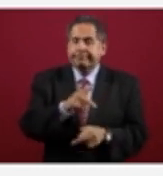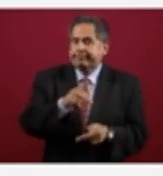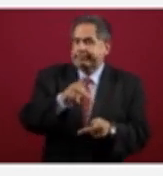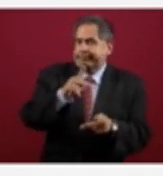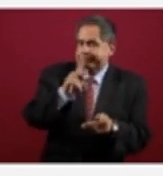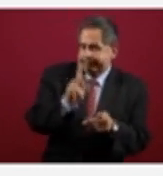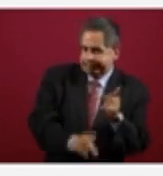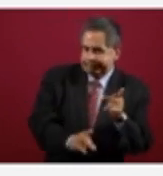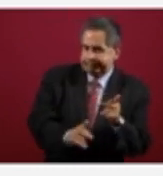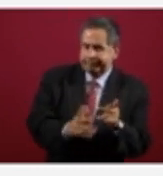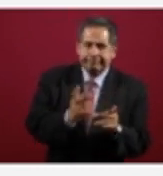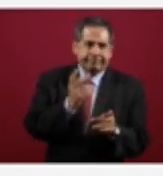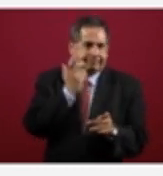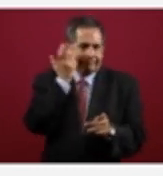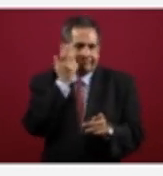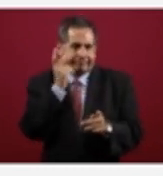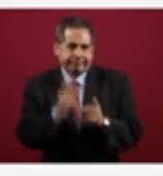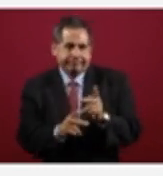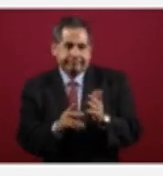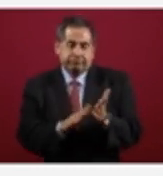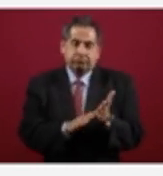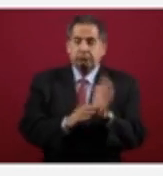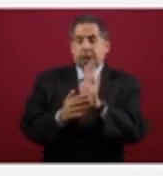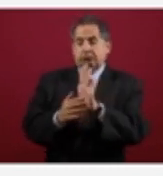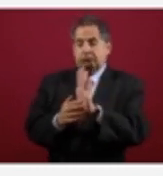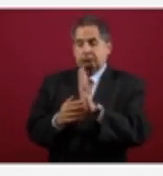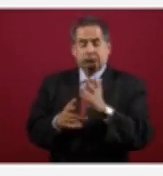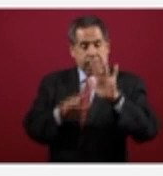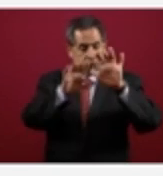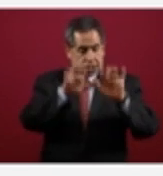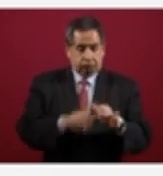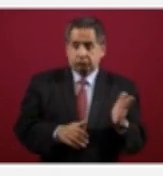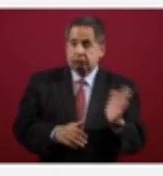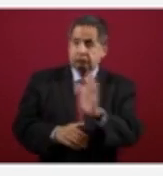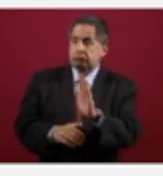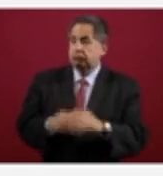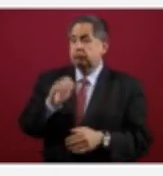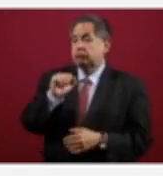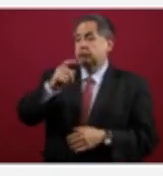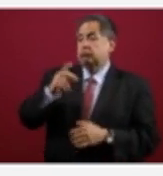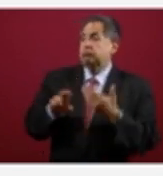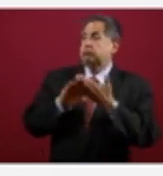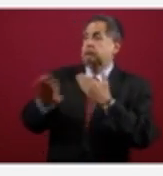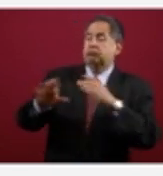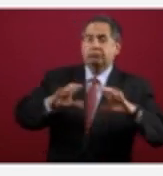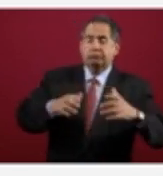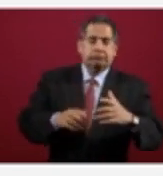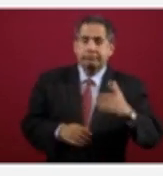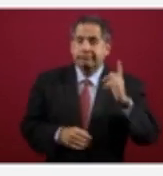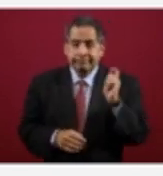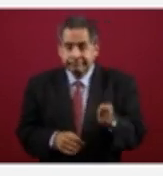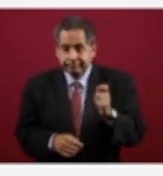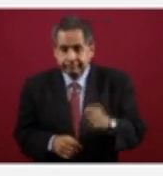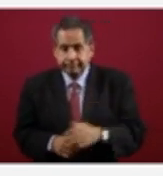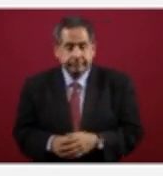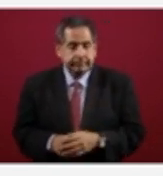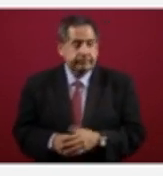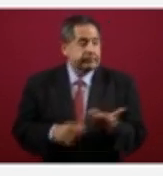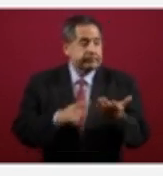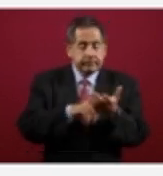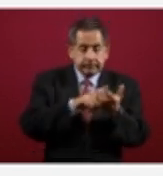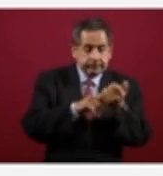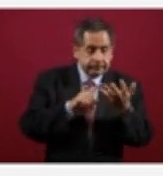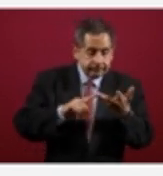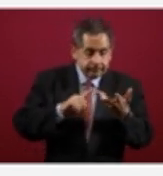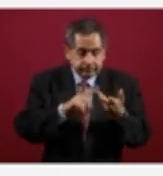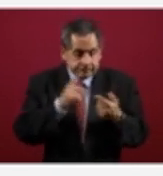y sesgados el hecho como se presenta este escrito de solicitud de amparo. ¿Por qué? Porque el amparo emite los hechos más valiosos para